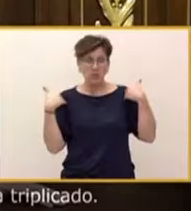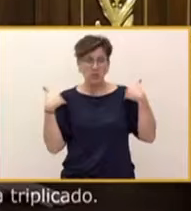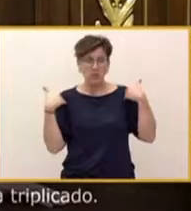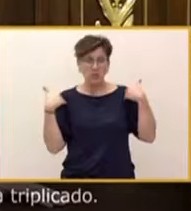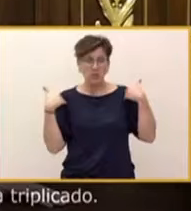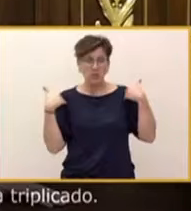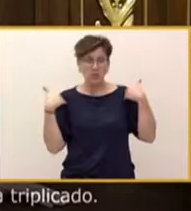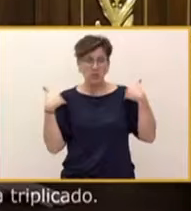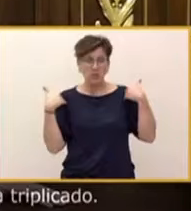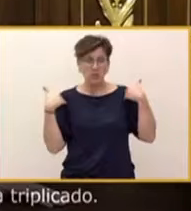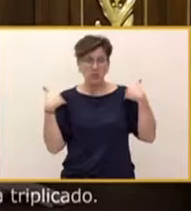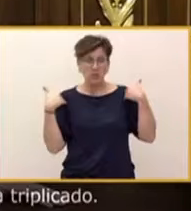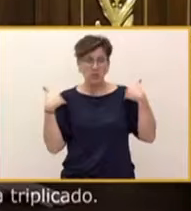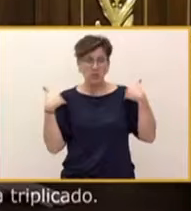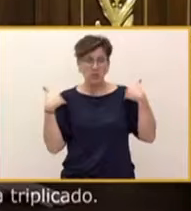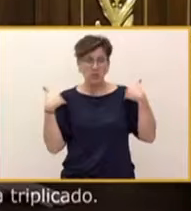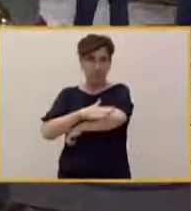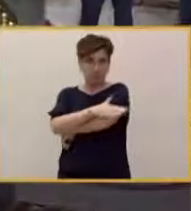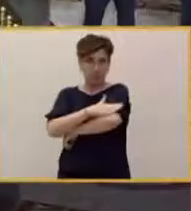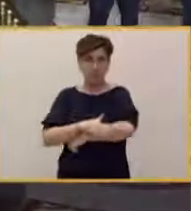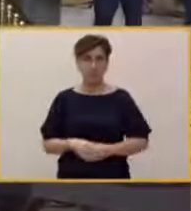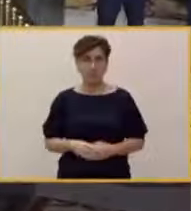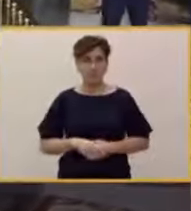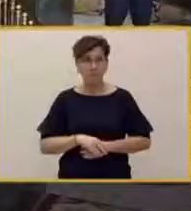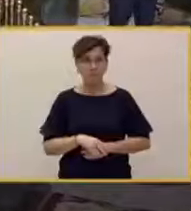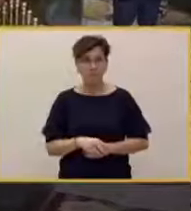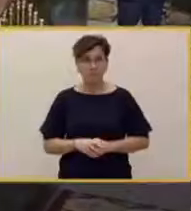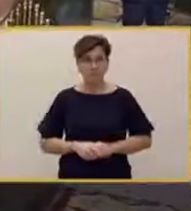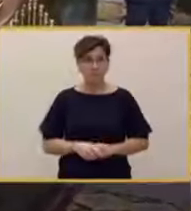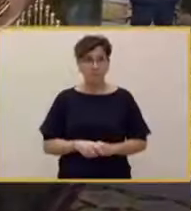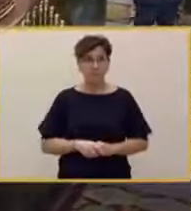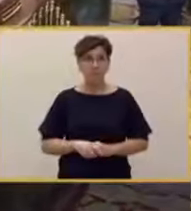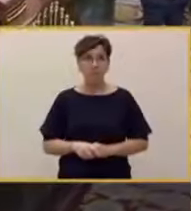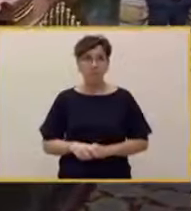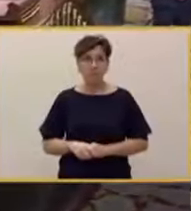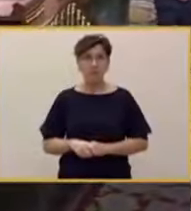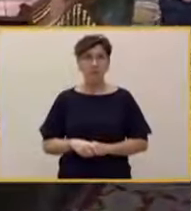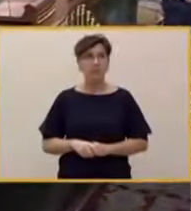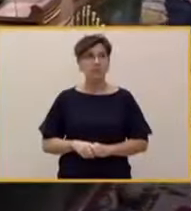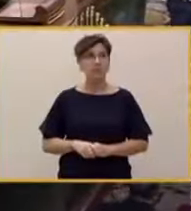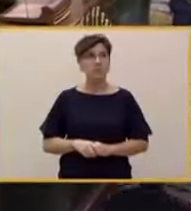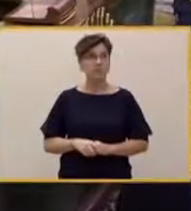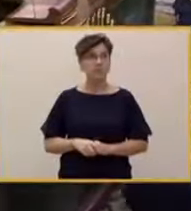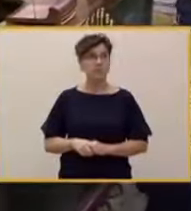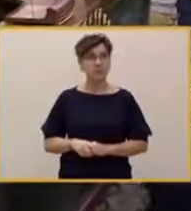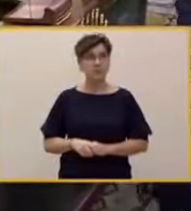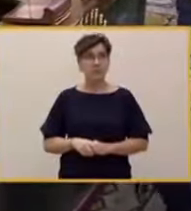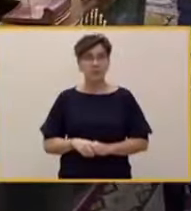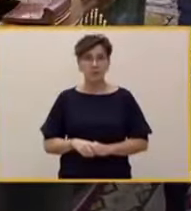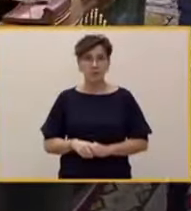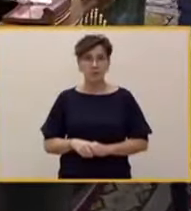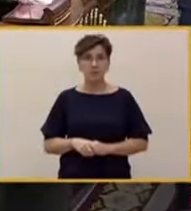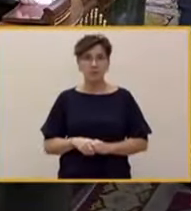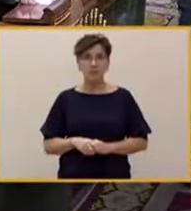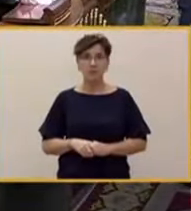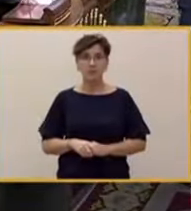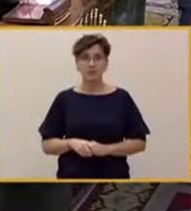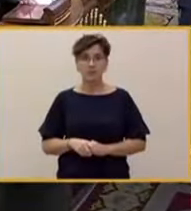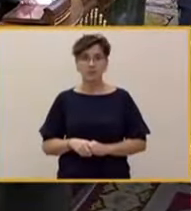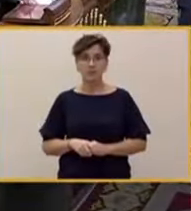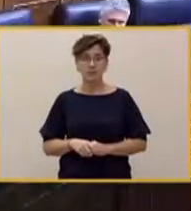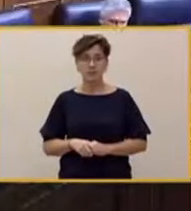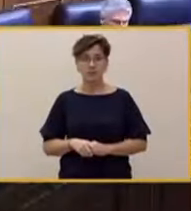quiero mucho a los etíopes, pero le doy por saco a todos los vecinos. Eso es muy habitual y me parece que, bueno, puede explicármelo. Lo que